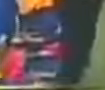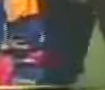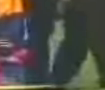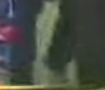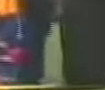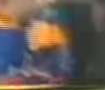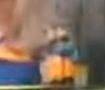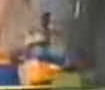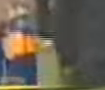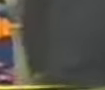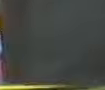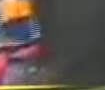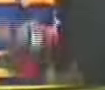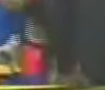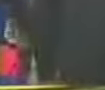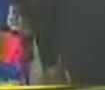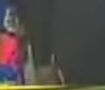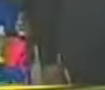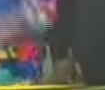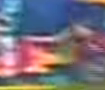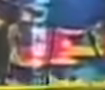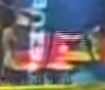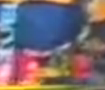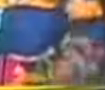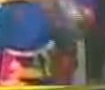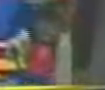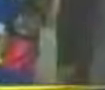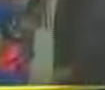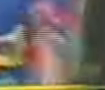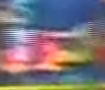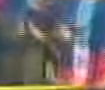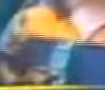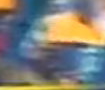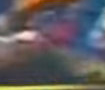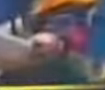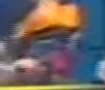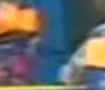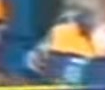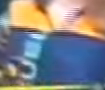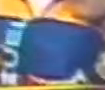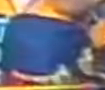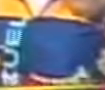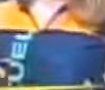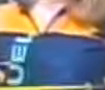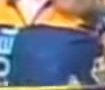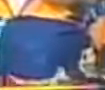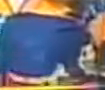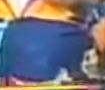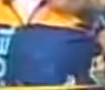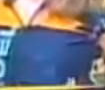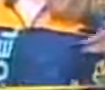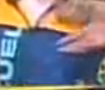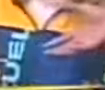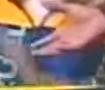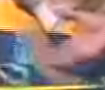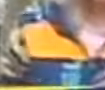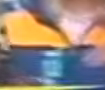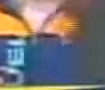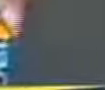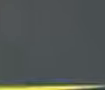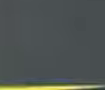los mejores asesores y integradas de 4 generaciones, la generación fundacional, la